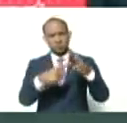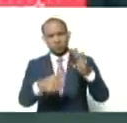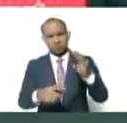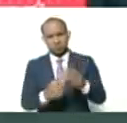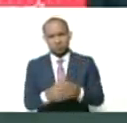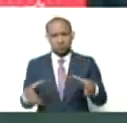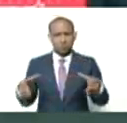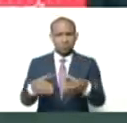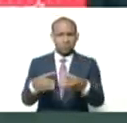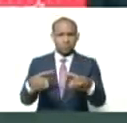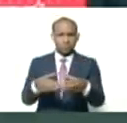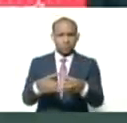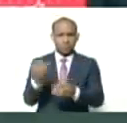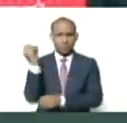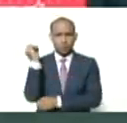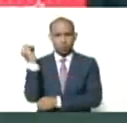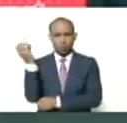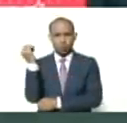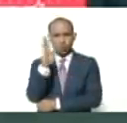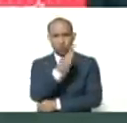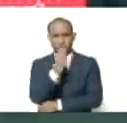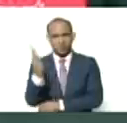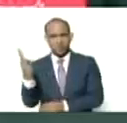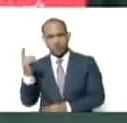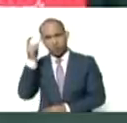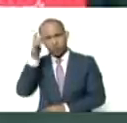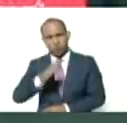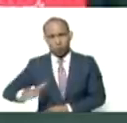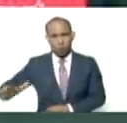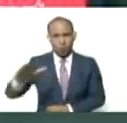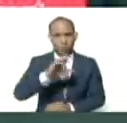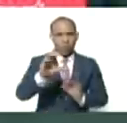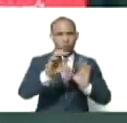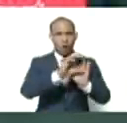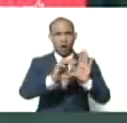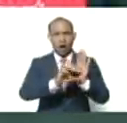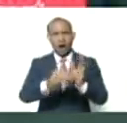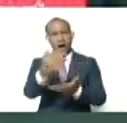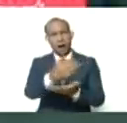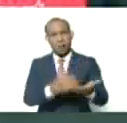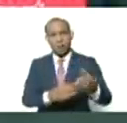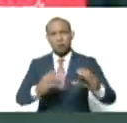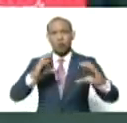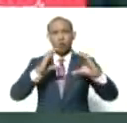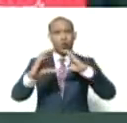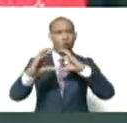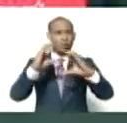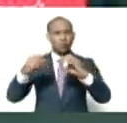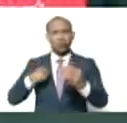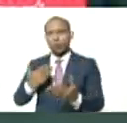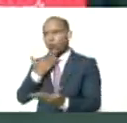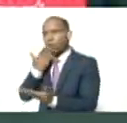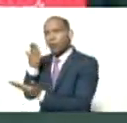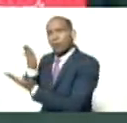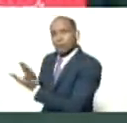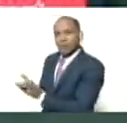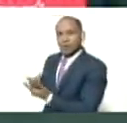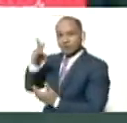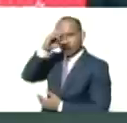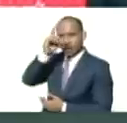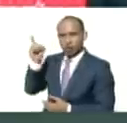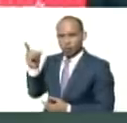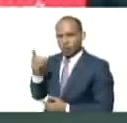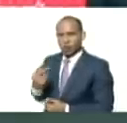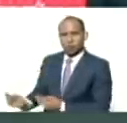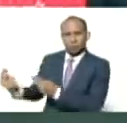el equipo del Congreso Bicentenario de los Pueblos Capítulo Comunicación. Le he pedido a Diosdado para